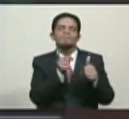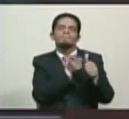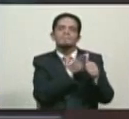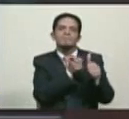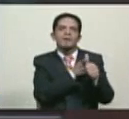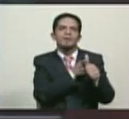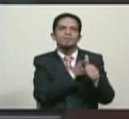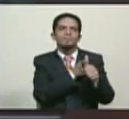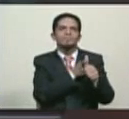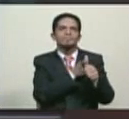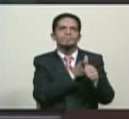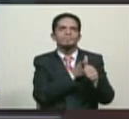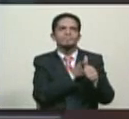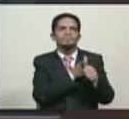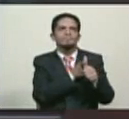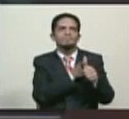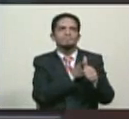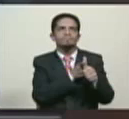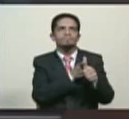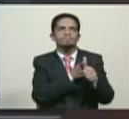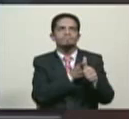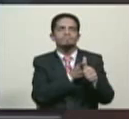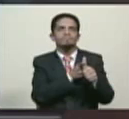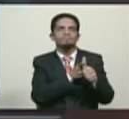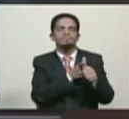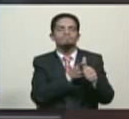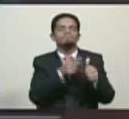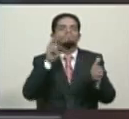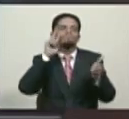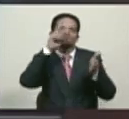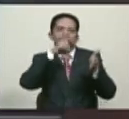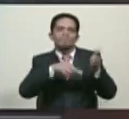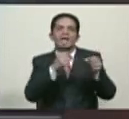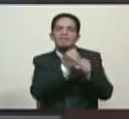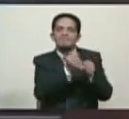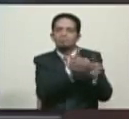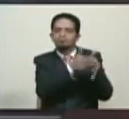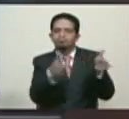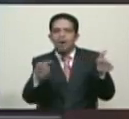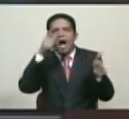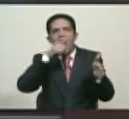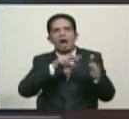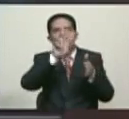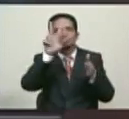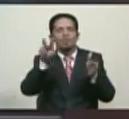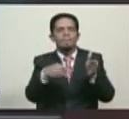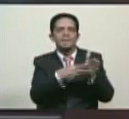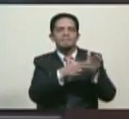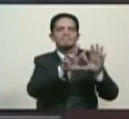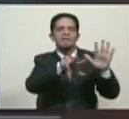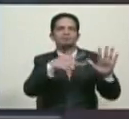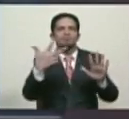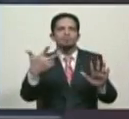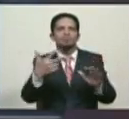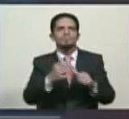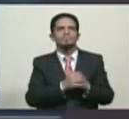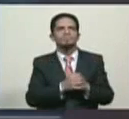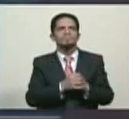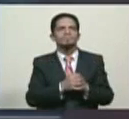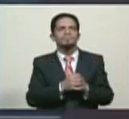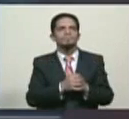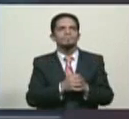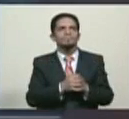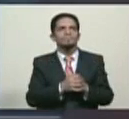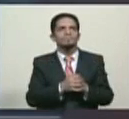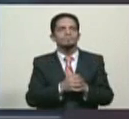lugar, visualiza nuestra importante gestión jurisdiccional del año 2018. Así tenemos que fueron